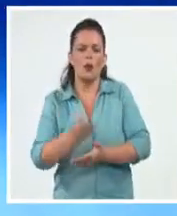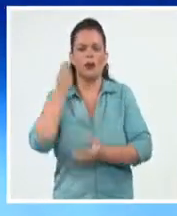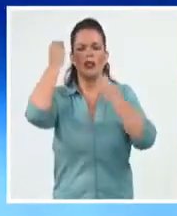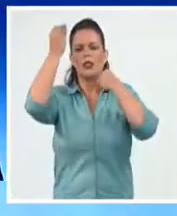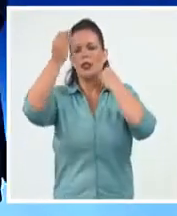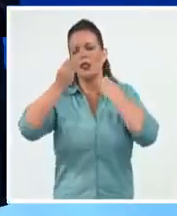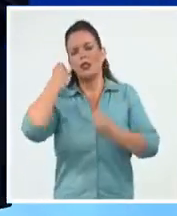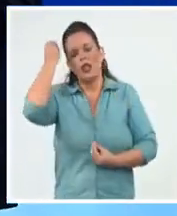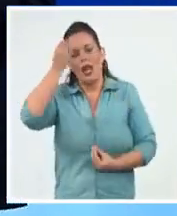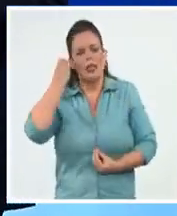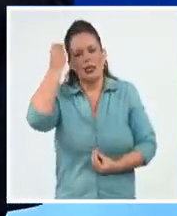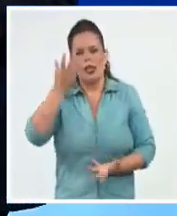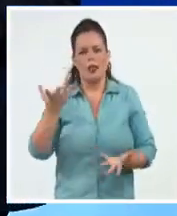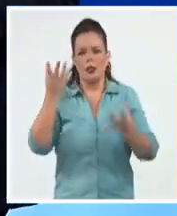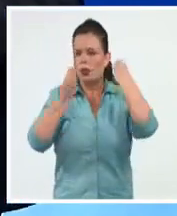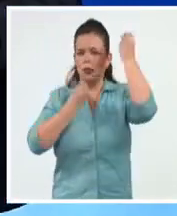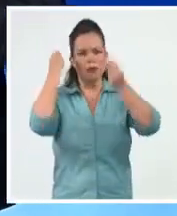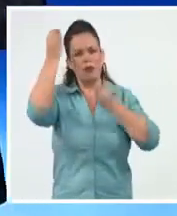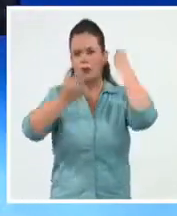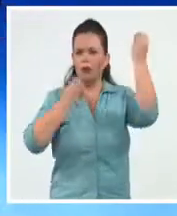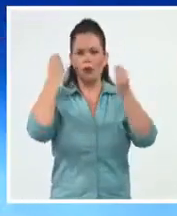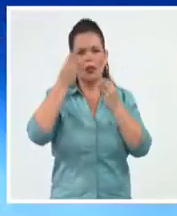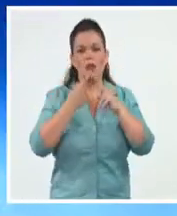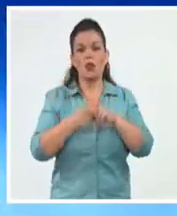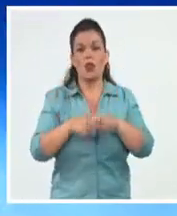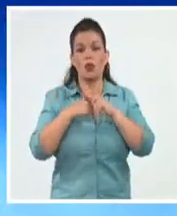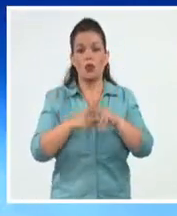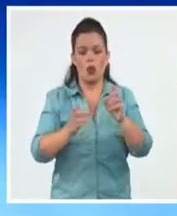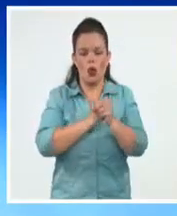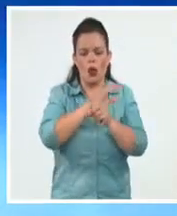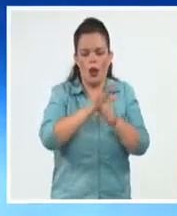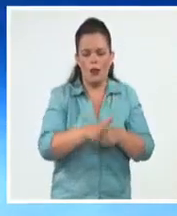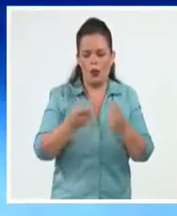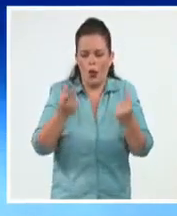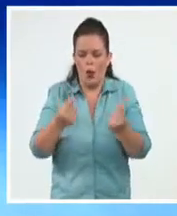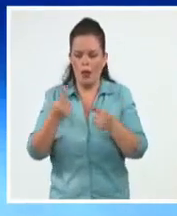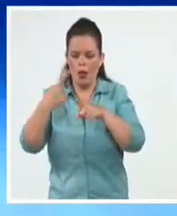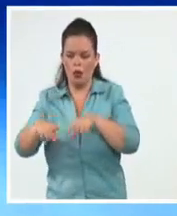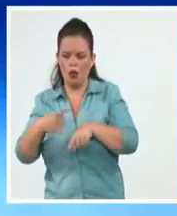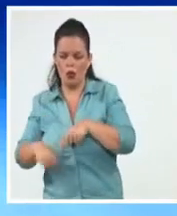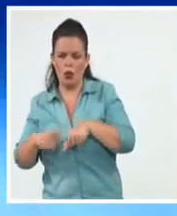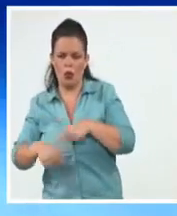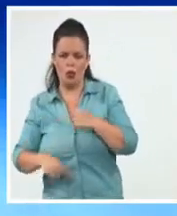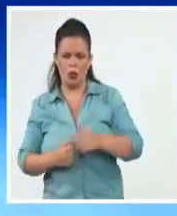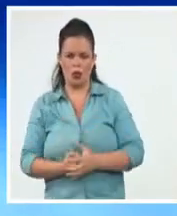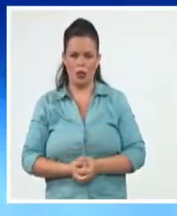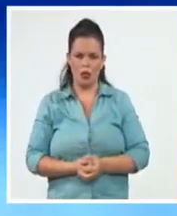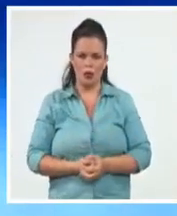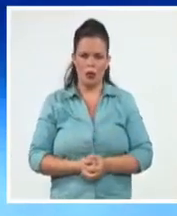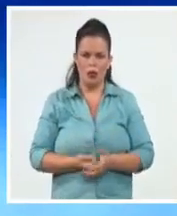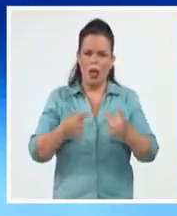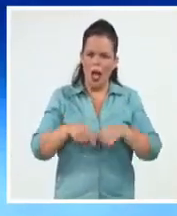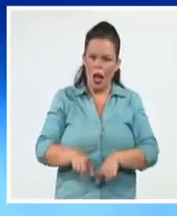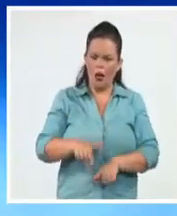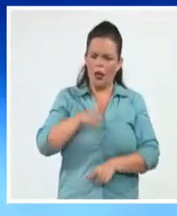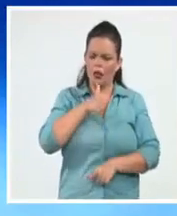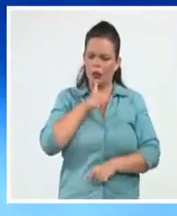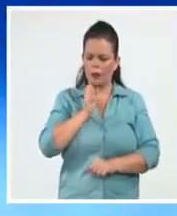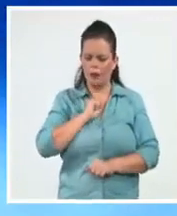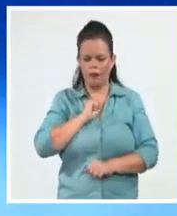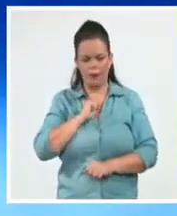de concretar este tipo de acciones. La pregunta sería, ¿no podemos hacer nada? ¿Existen mecanismos legales para